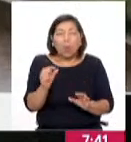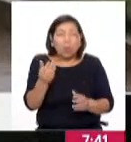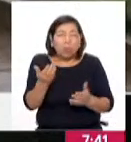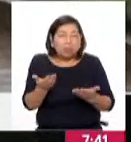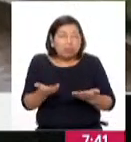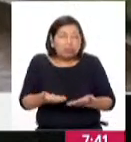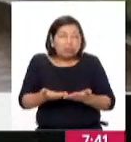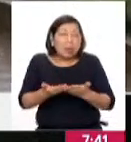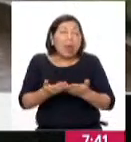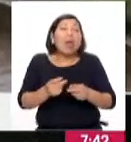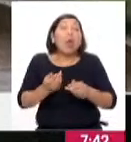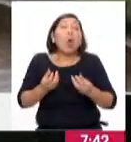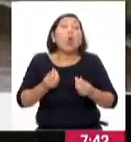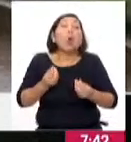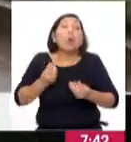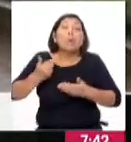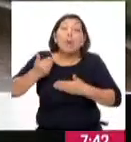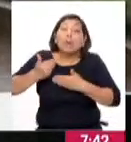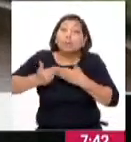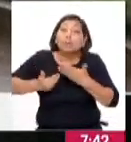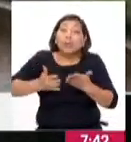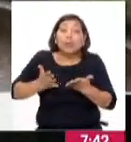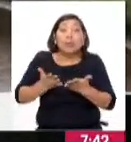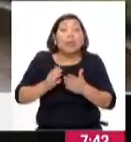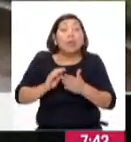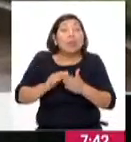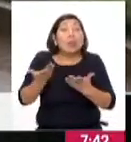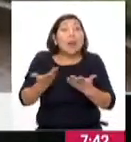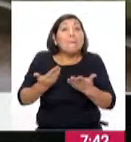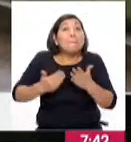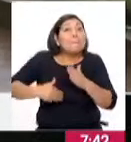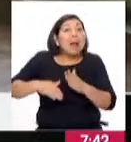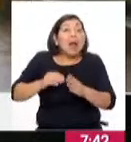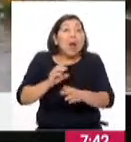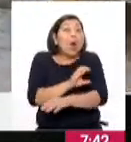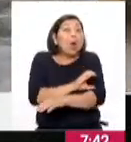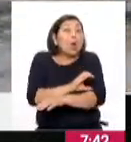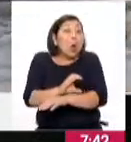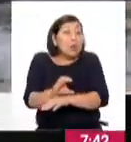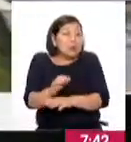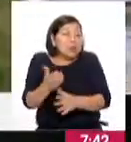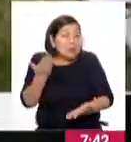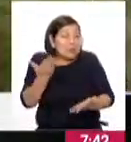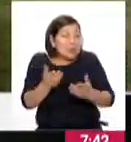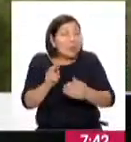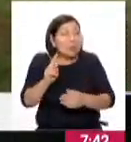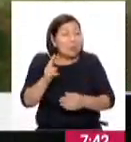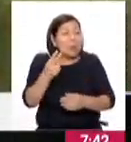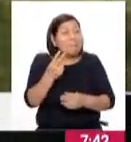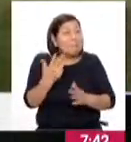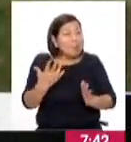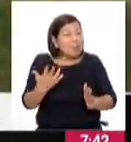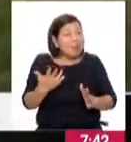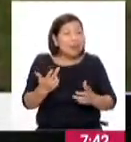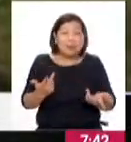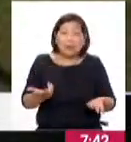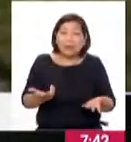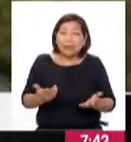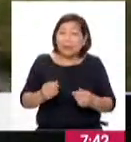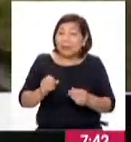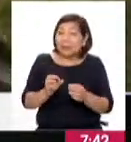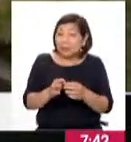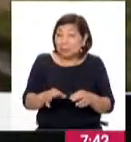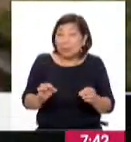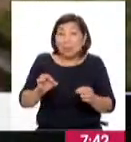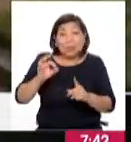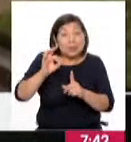dependiendo cómo evoluciona esto a nivel costero podríamos decir también que este invierno 2023 no sea pues con descen